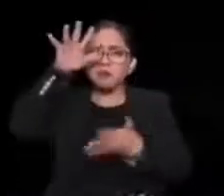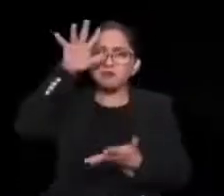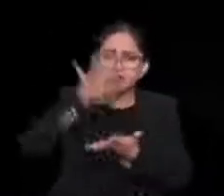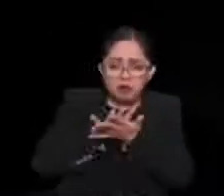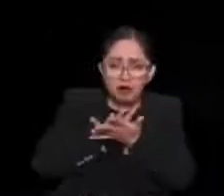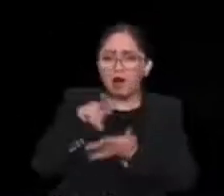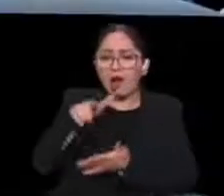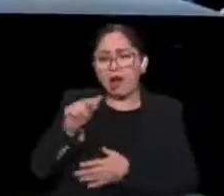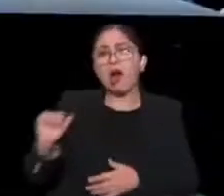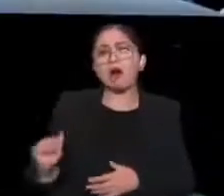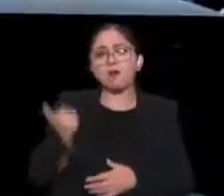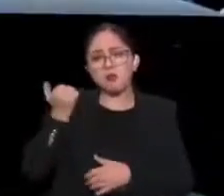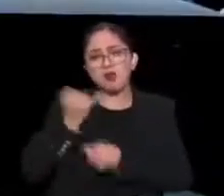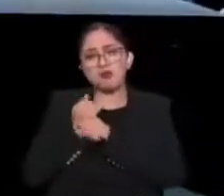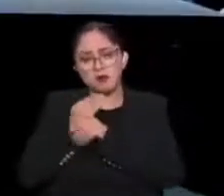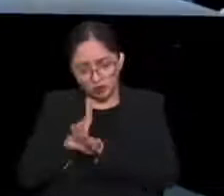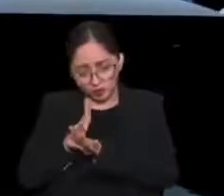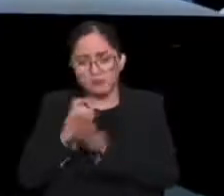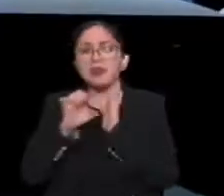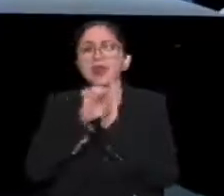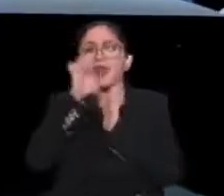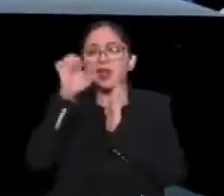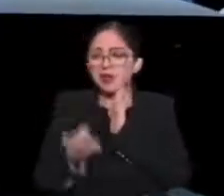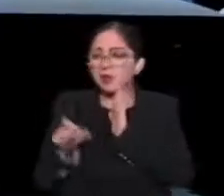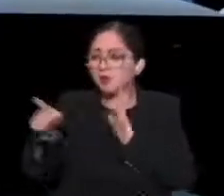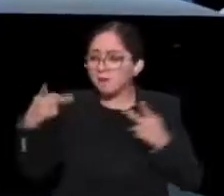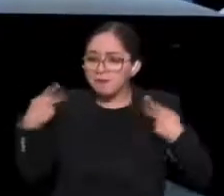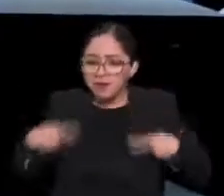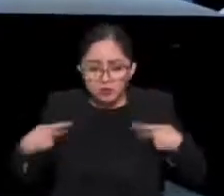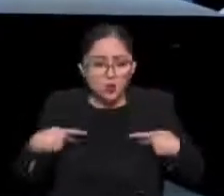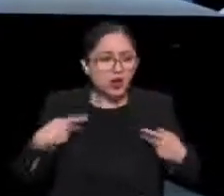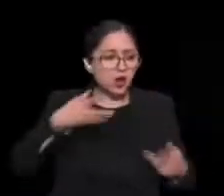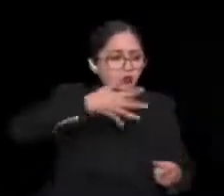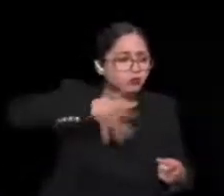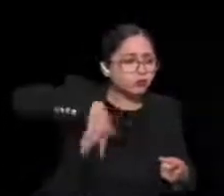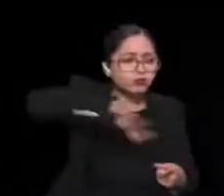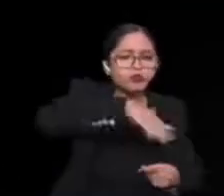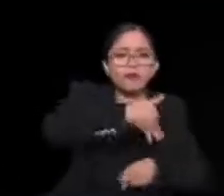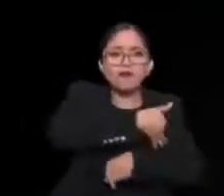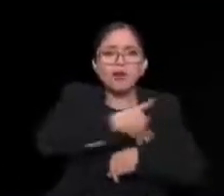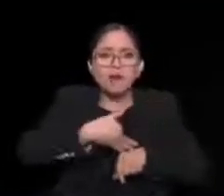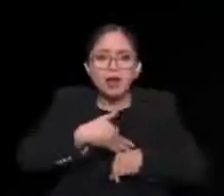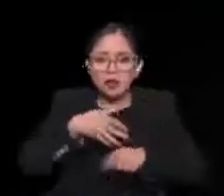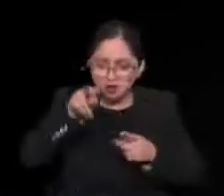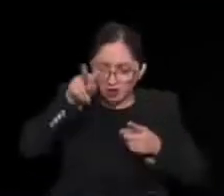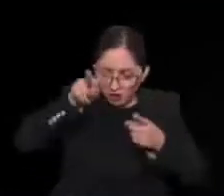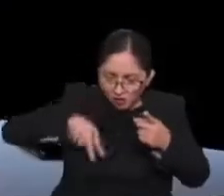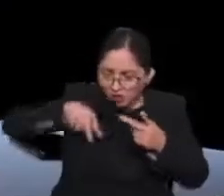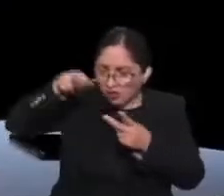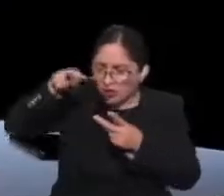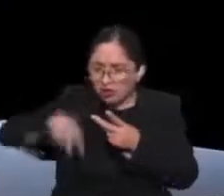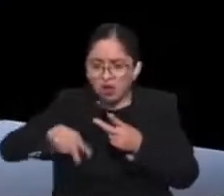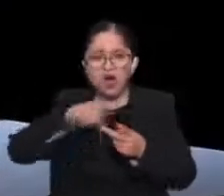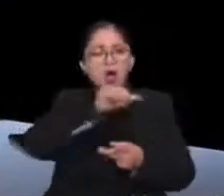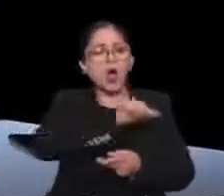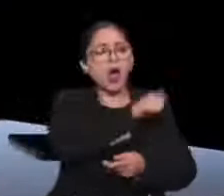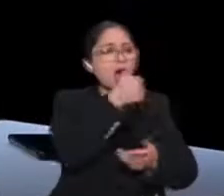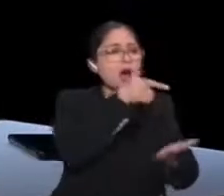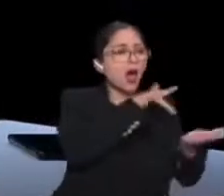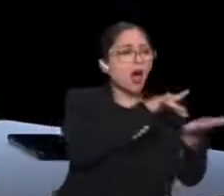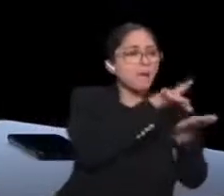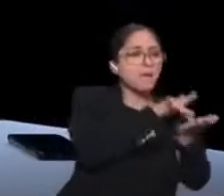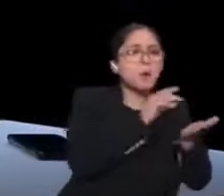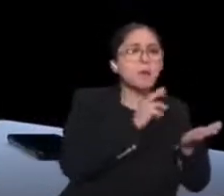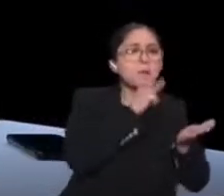la gente buscaba qué estaba pasando en el metro, buscando a sus familiares desaparecidos, se encontraban con ataques políticos, a favor o en contra de Mancera, a favor o en contra de Marcelo